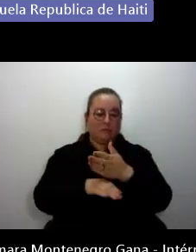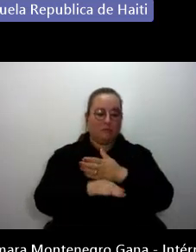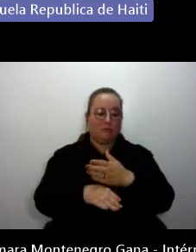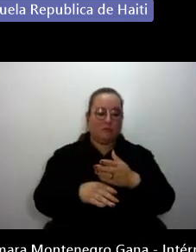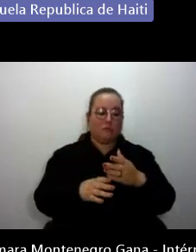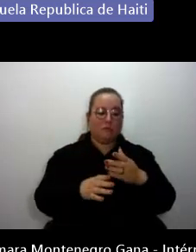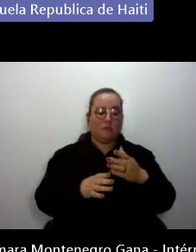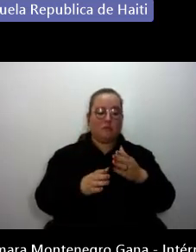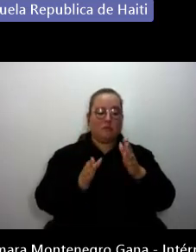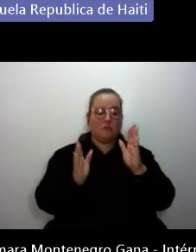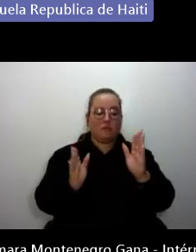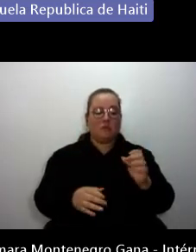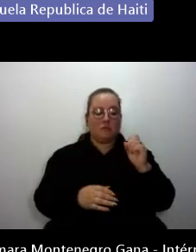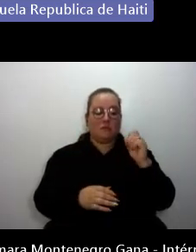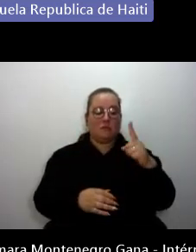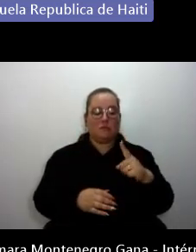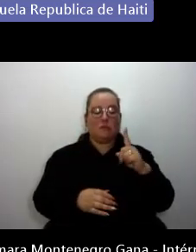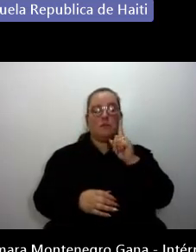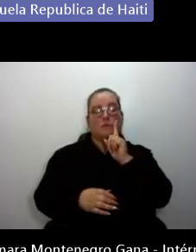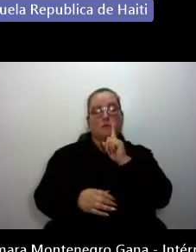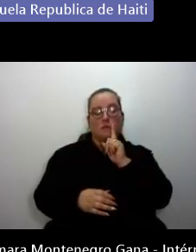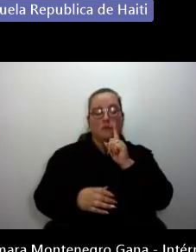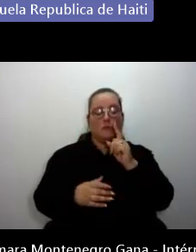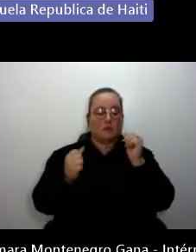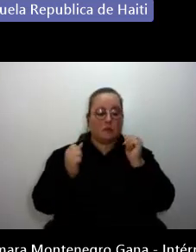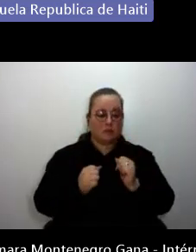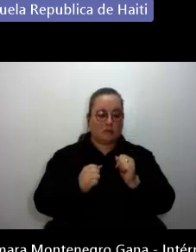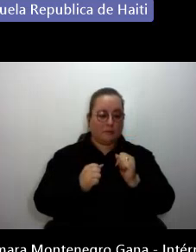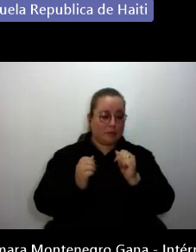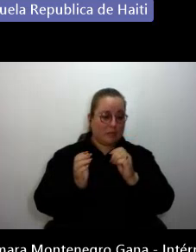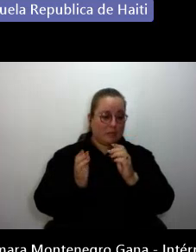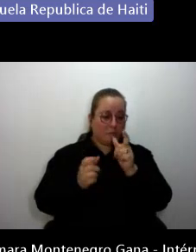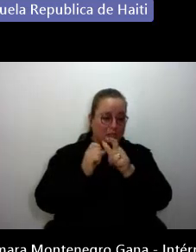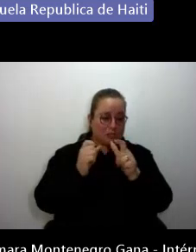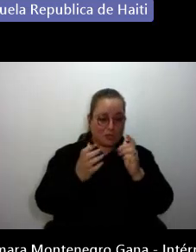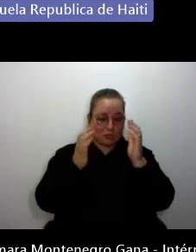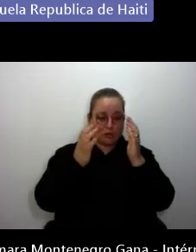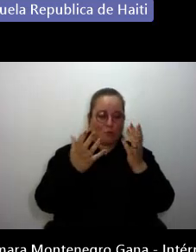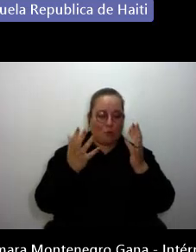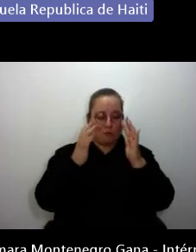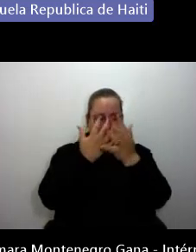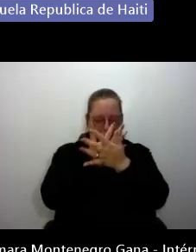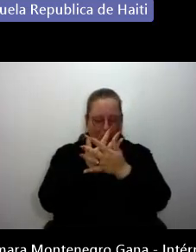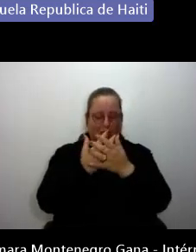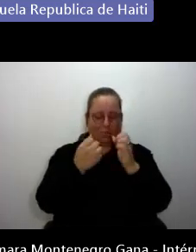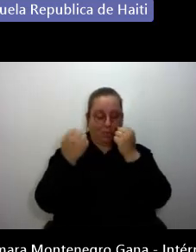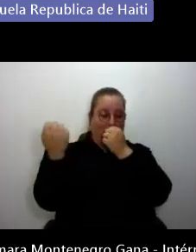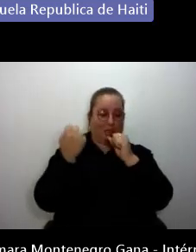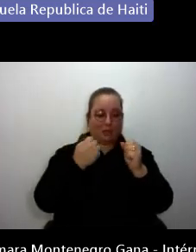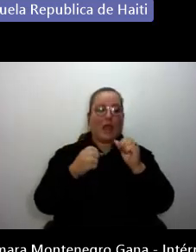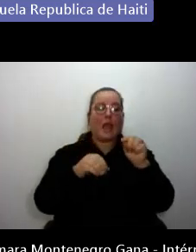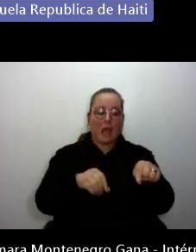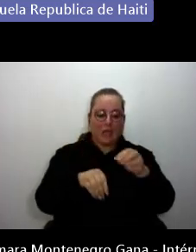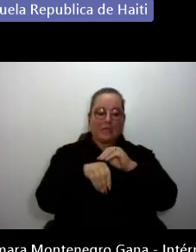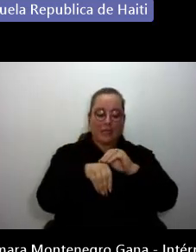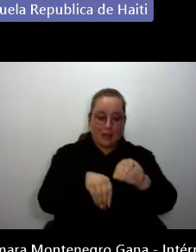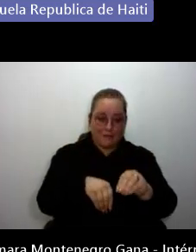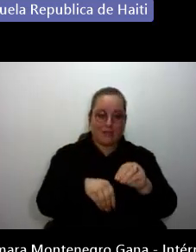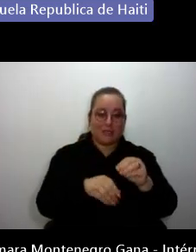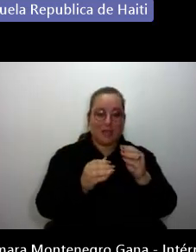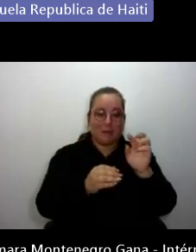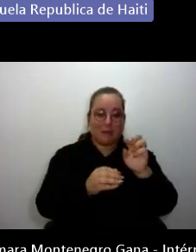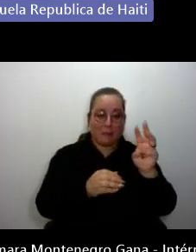1 es la primera desregulación que tiene el estudiante. En esta etapa se le avisa al apoderado y acude alguna